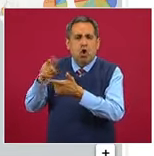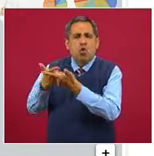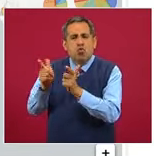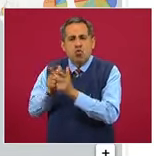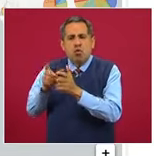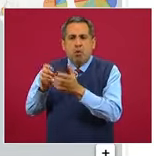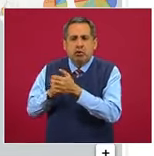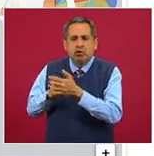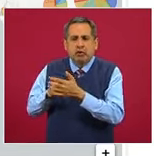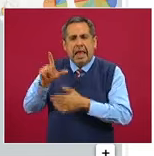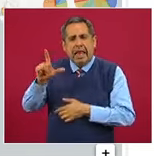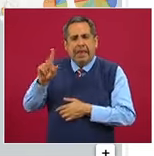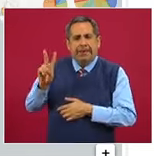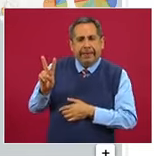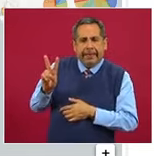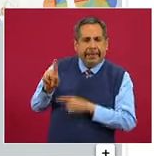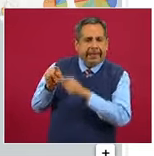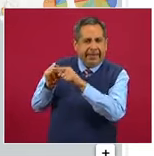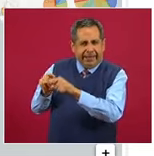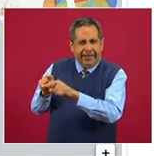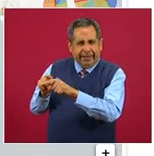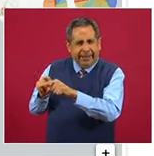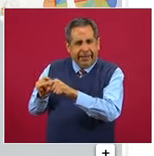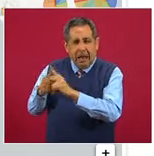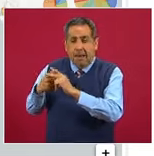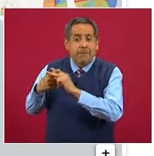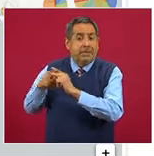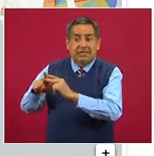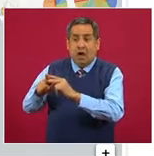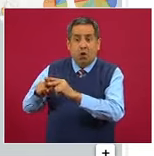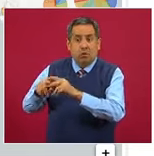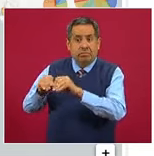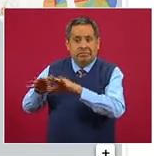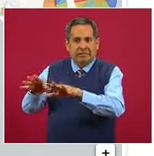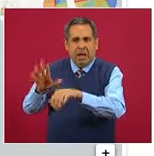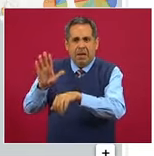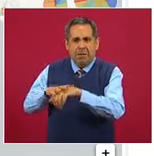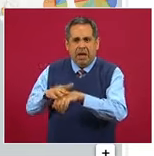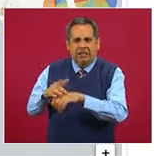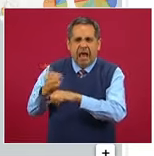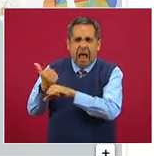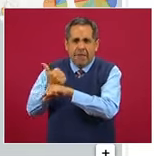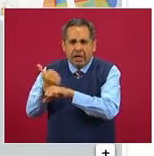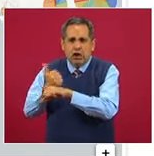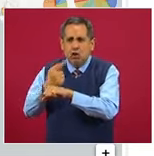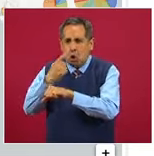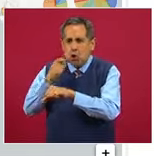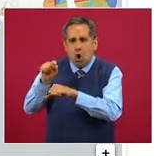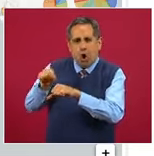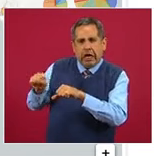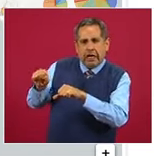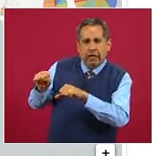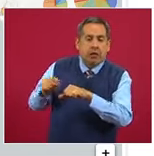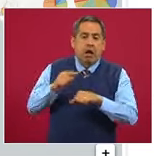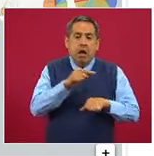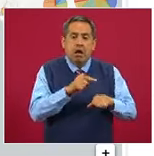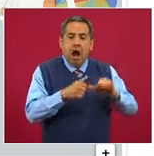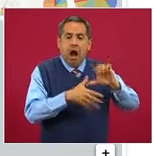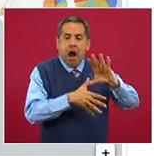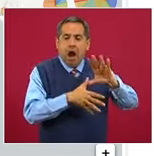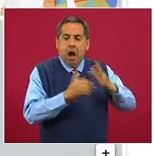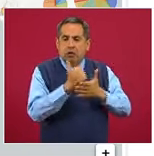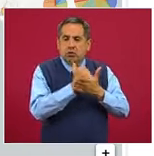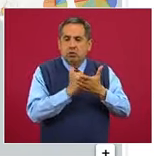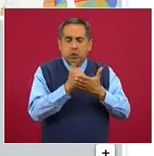grupos que se presentaron muy al inicio de la pandemia. Si se dan cuenta, están más pintados de amarillo y de rojo. ¿Ok? Entonces,